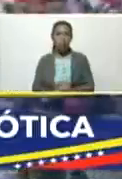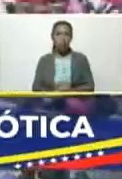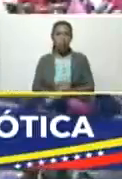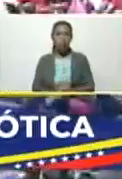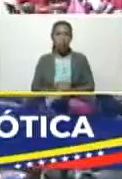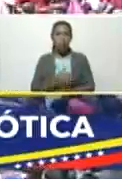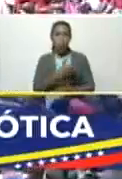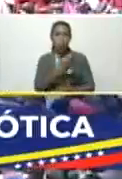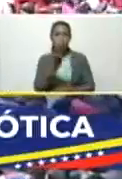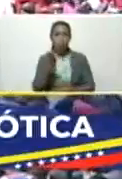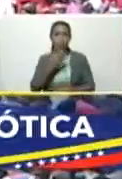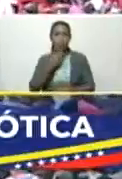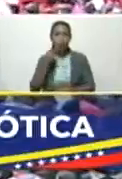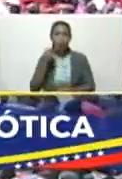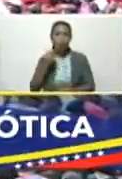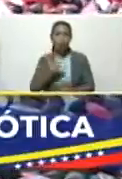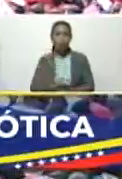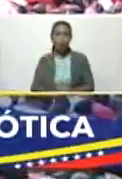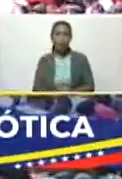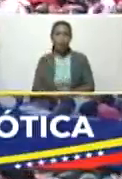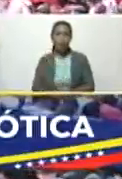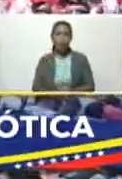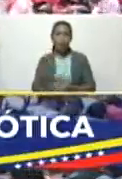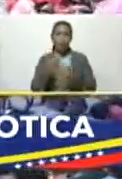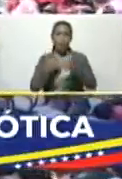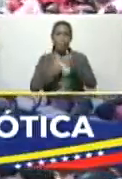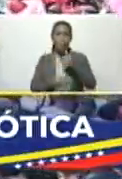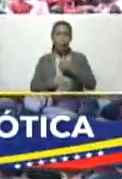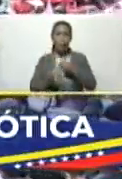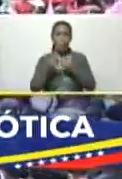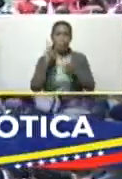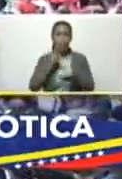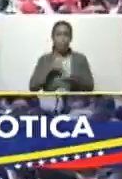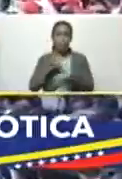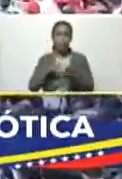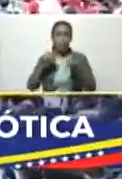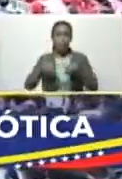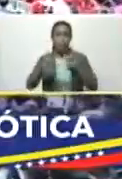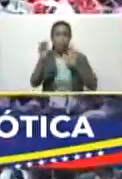Ustedes, muchachos, van a ser los protagonistas de esta etapa.